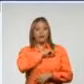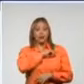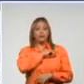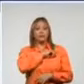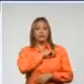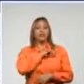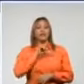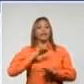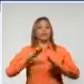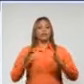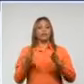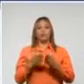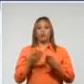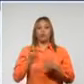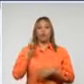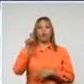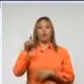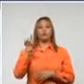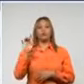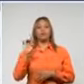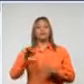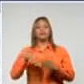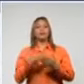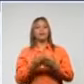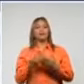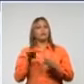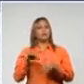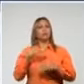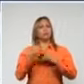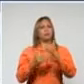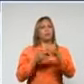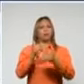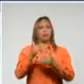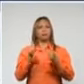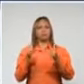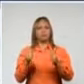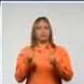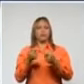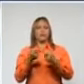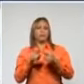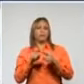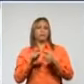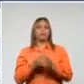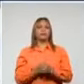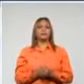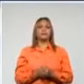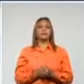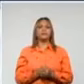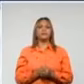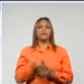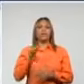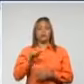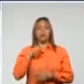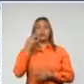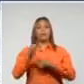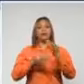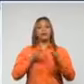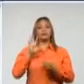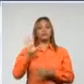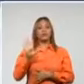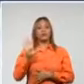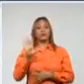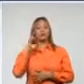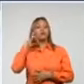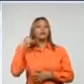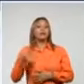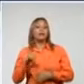ha ocurrido en los últimos 15 días, porque esto se va recuperando, y hoy decimos aquí que hay 5 que no tienen fuente de